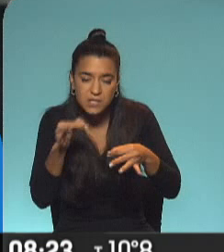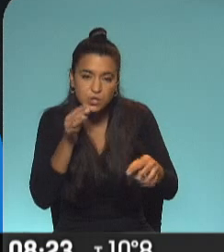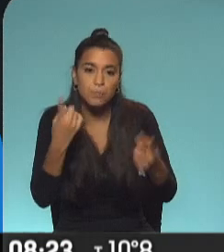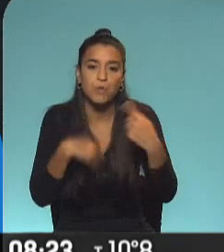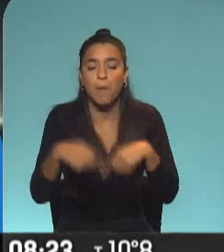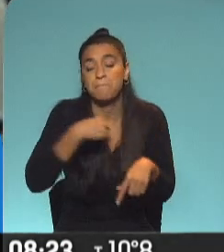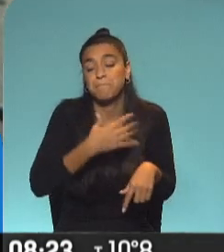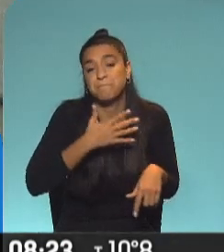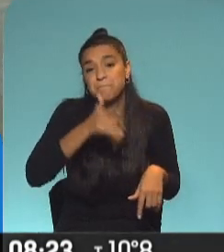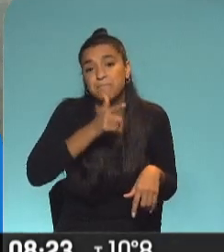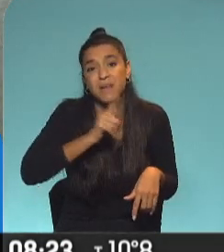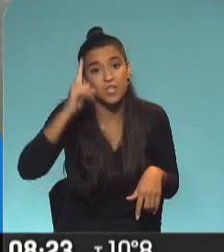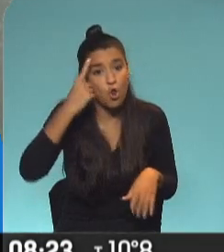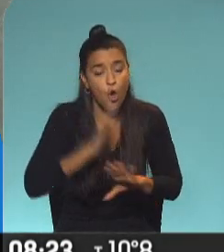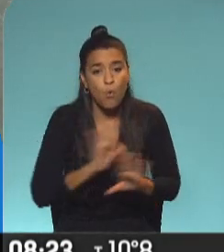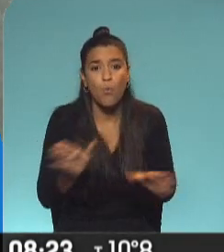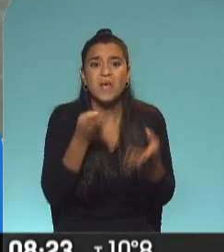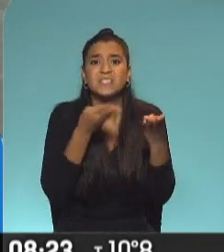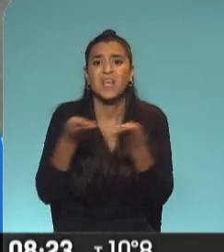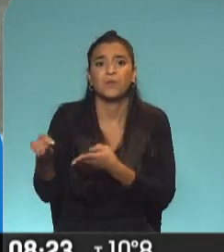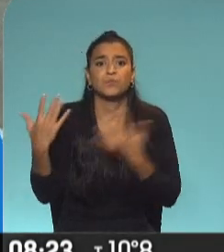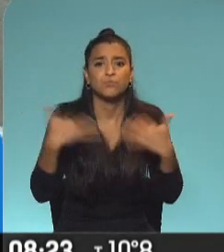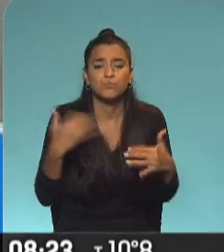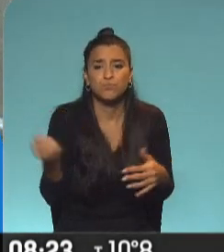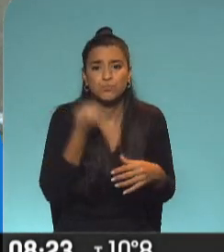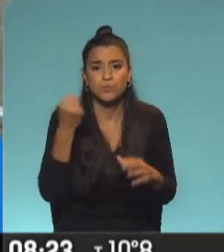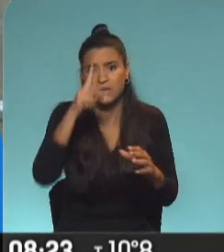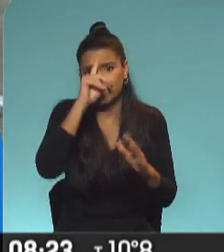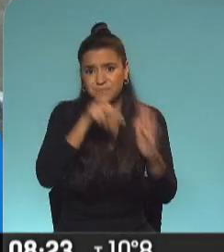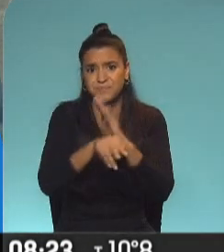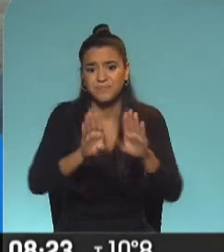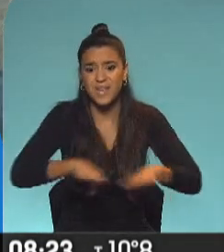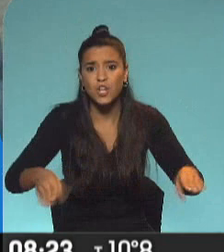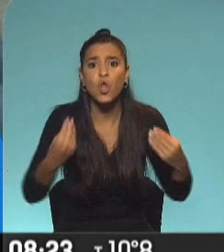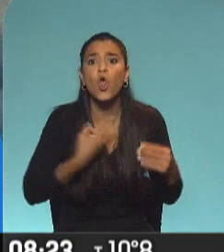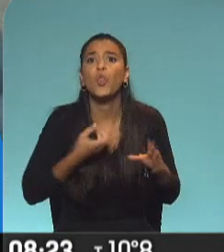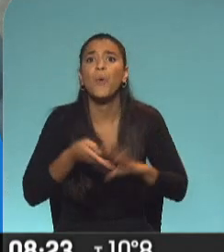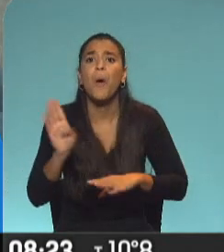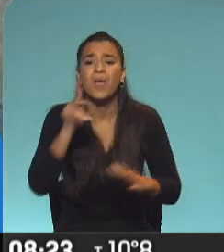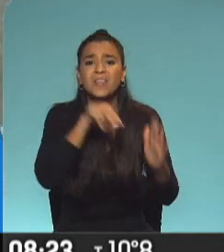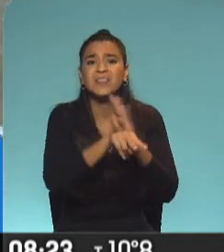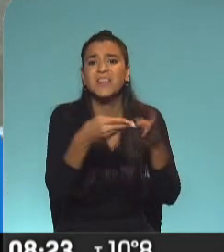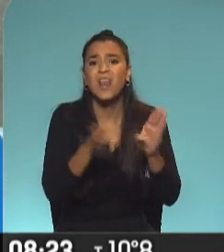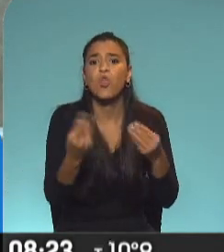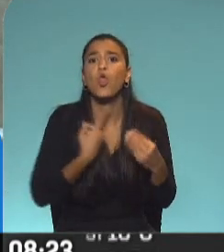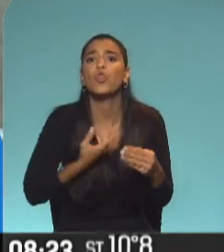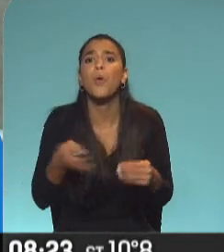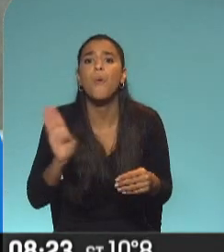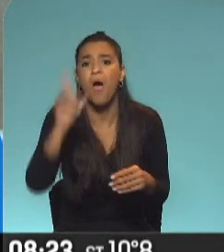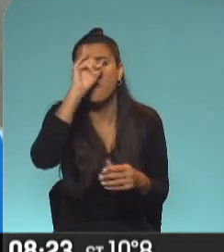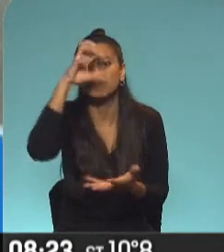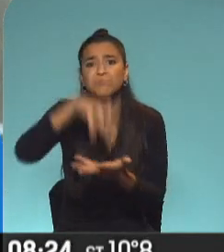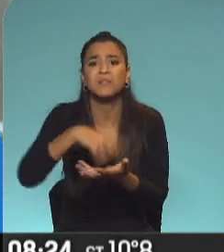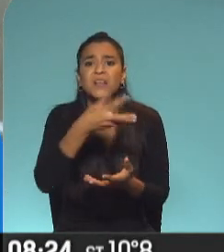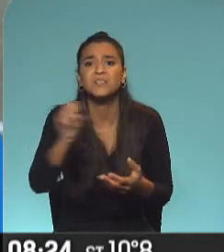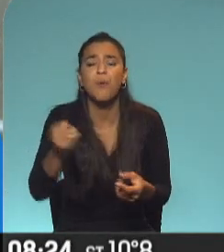parece una locura cerrar un servicio tan indispensable como es una terapia del niño además la pregunta es dónde irían esos chiquitos que están internados a qué tipo de hospitales lo